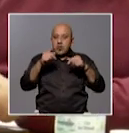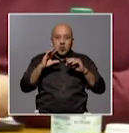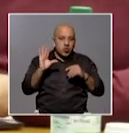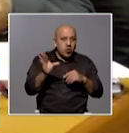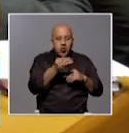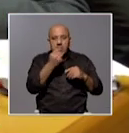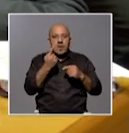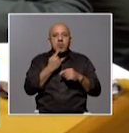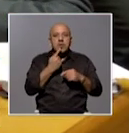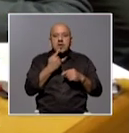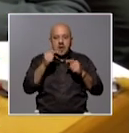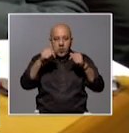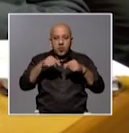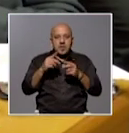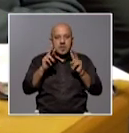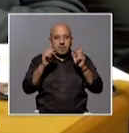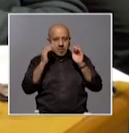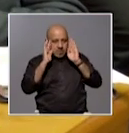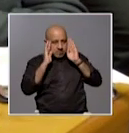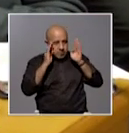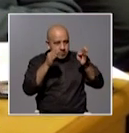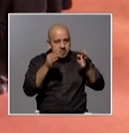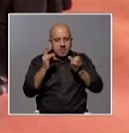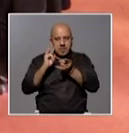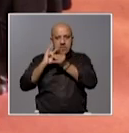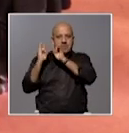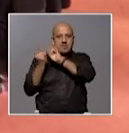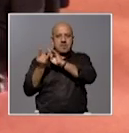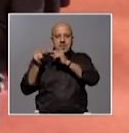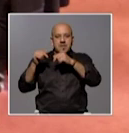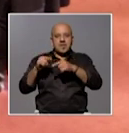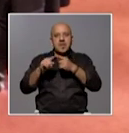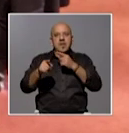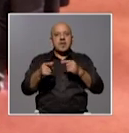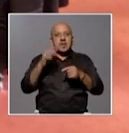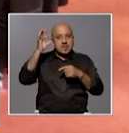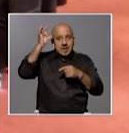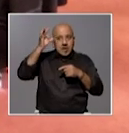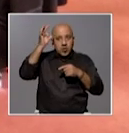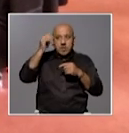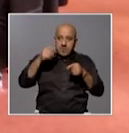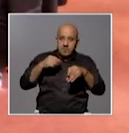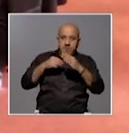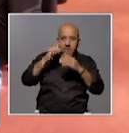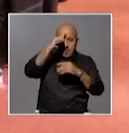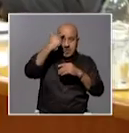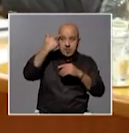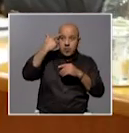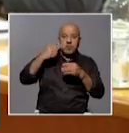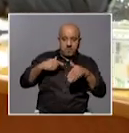político está en el parlament o incluso a la sesión del senado y concurrió el presidente de la república